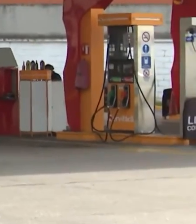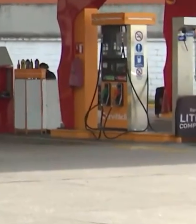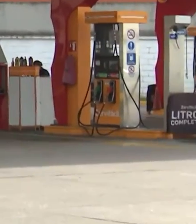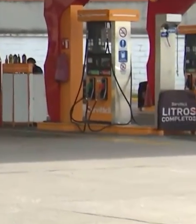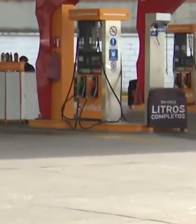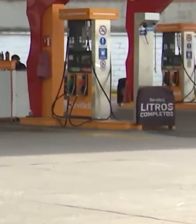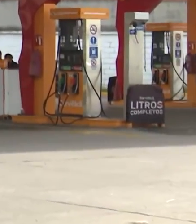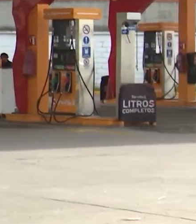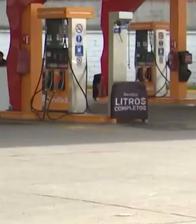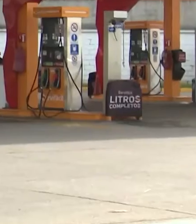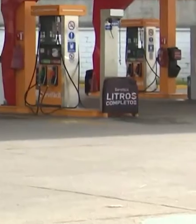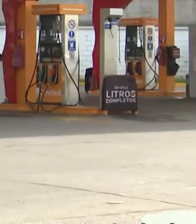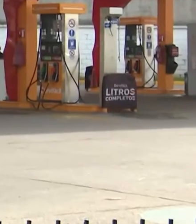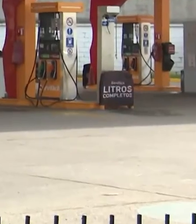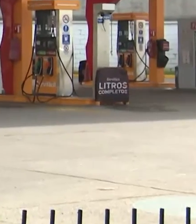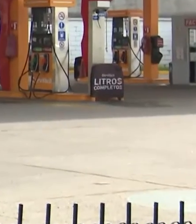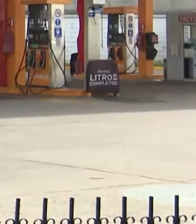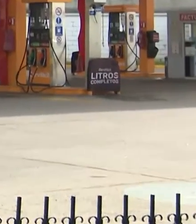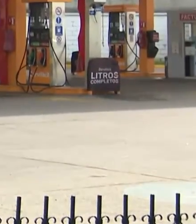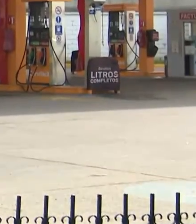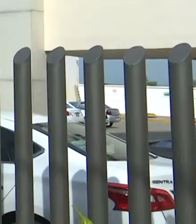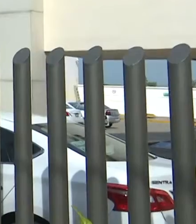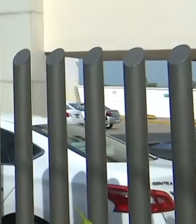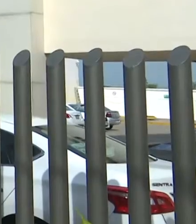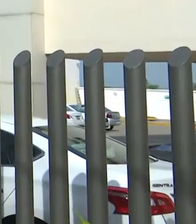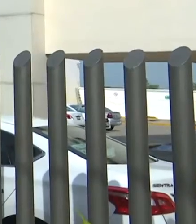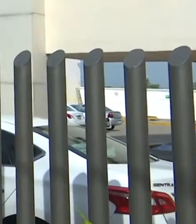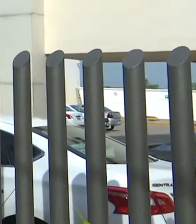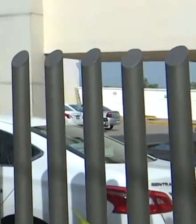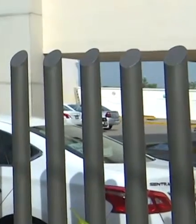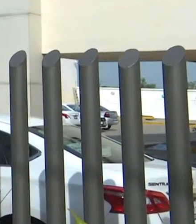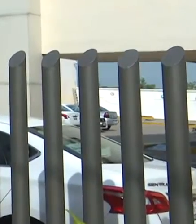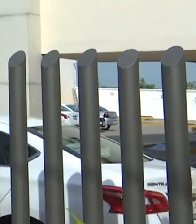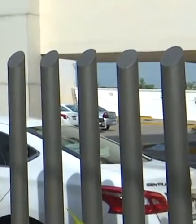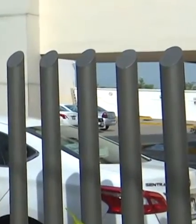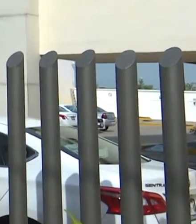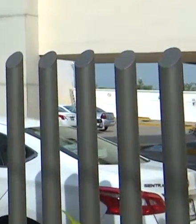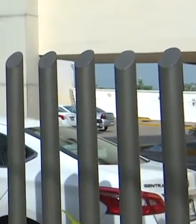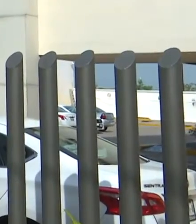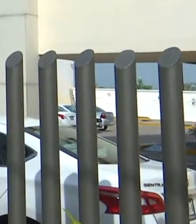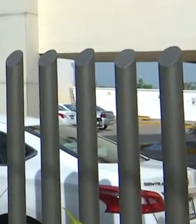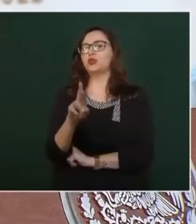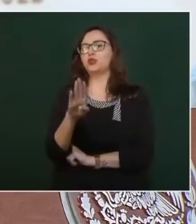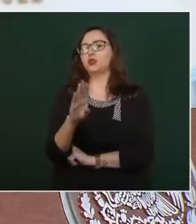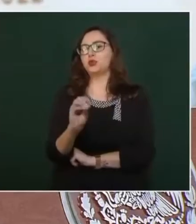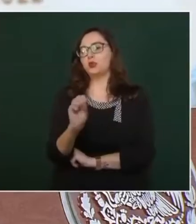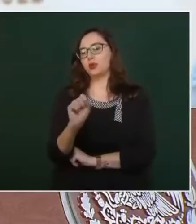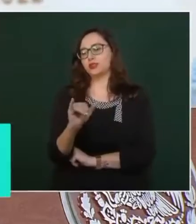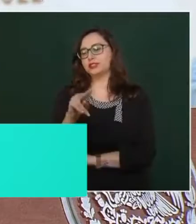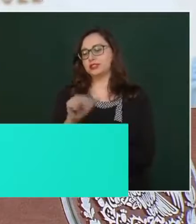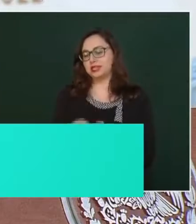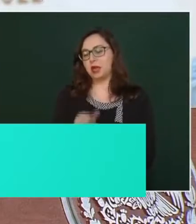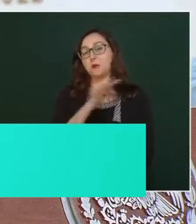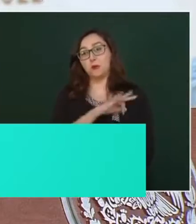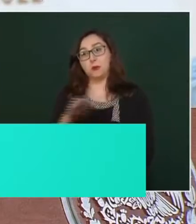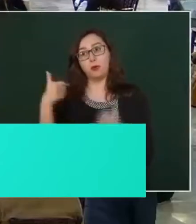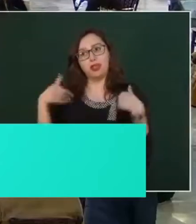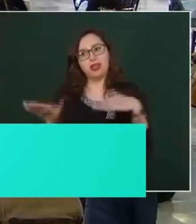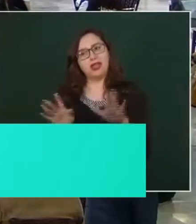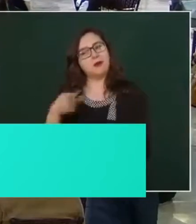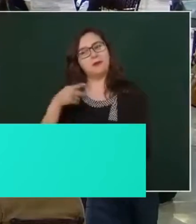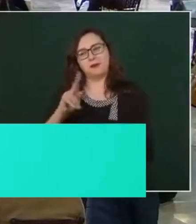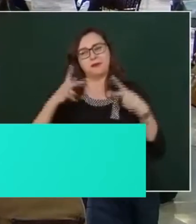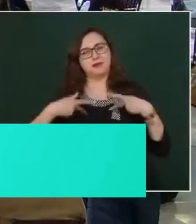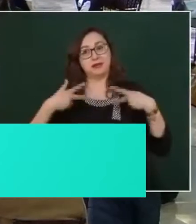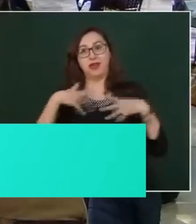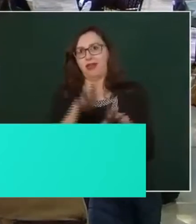empresas G500 y Orsan son aliadas de consumidores en esta semana por mantener precios bajos. Acron, Chevron y Redco